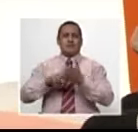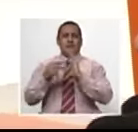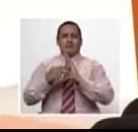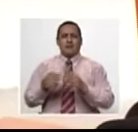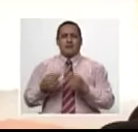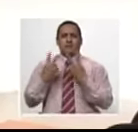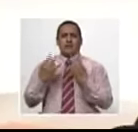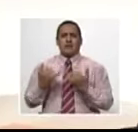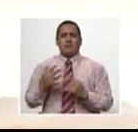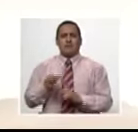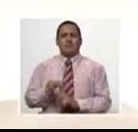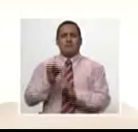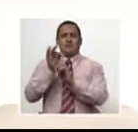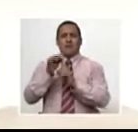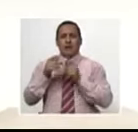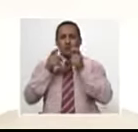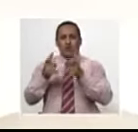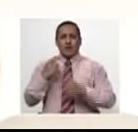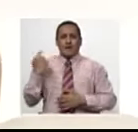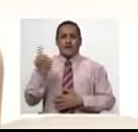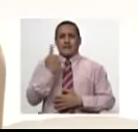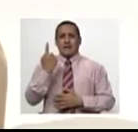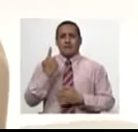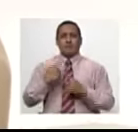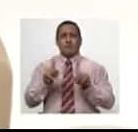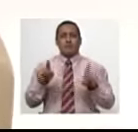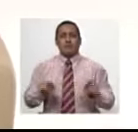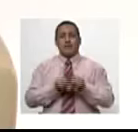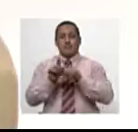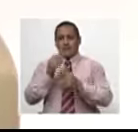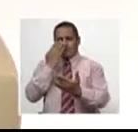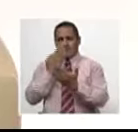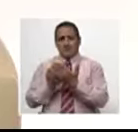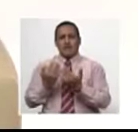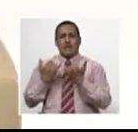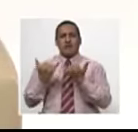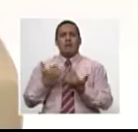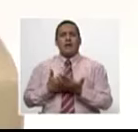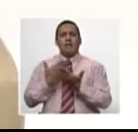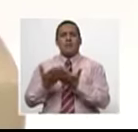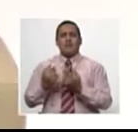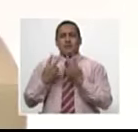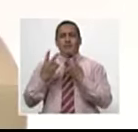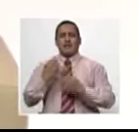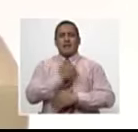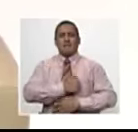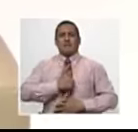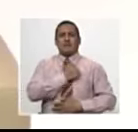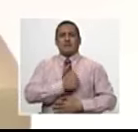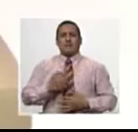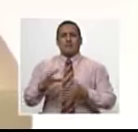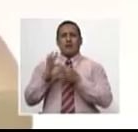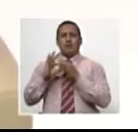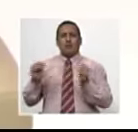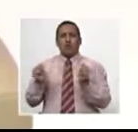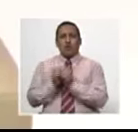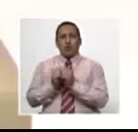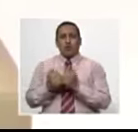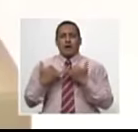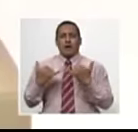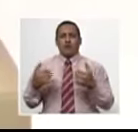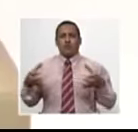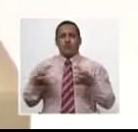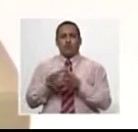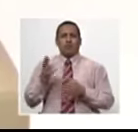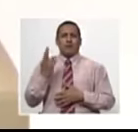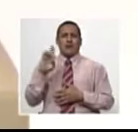corresponde exclusivamente a la Contraloría, ¿no es cierto? Claro. Allí, frente a situaciones tan lamentables ya vinculadas a